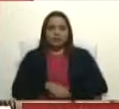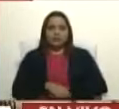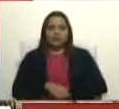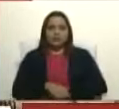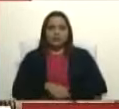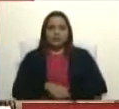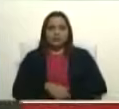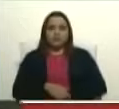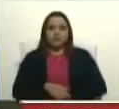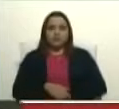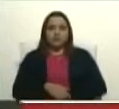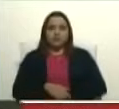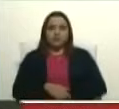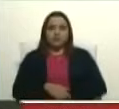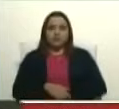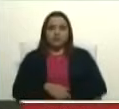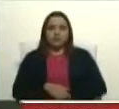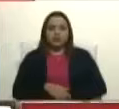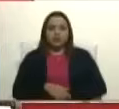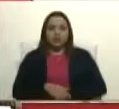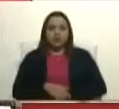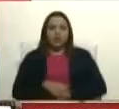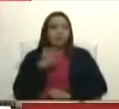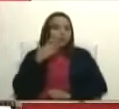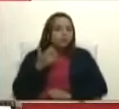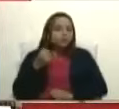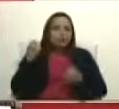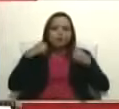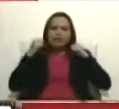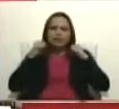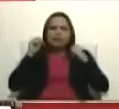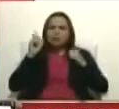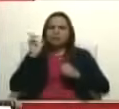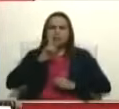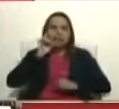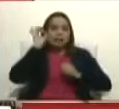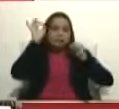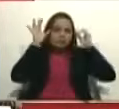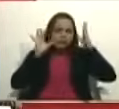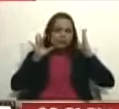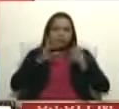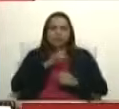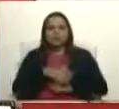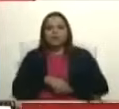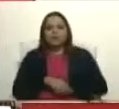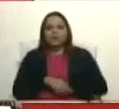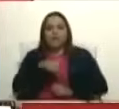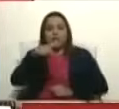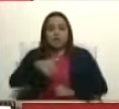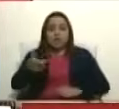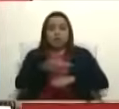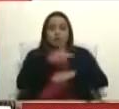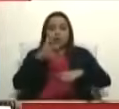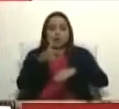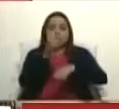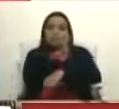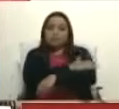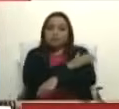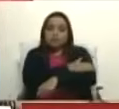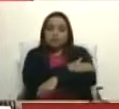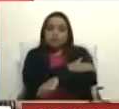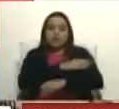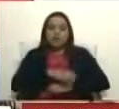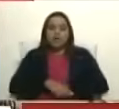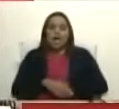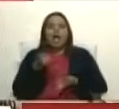miren, sector, un ejercicio de pesadilla, sectores opositores, aquí habría sectores opositores que estarían